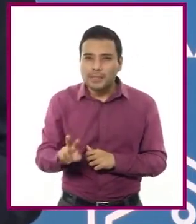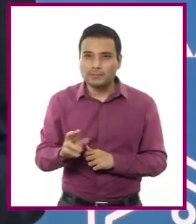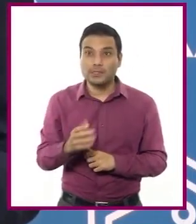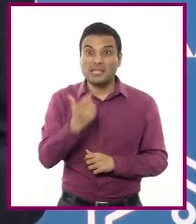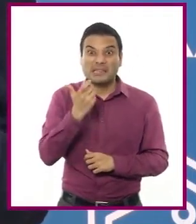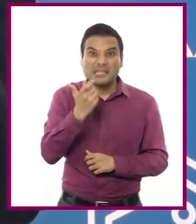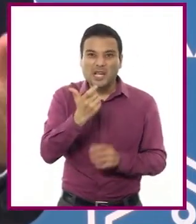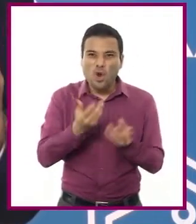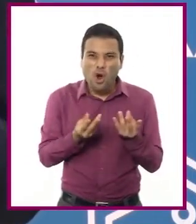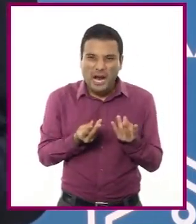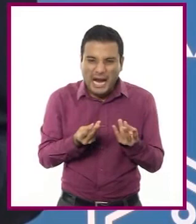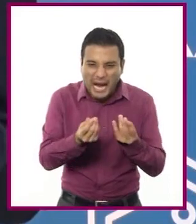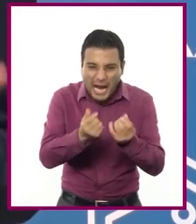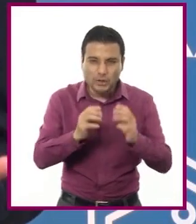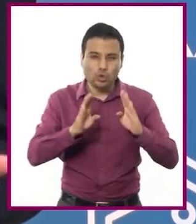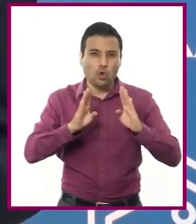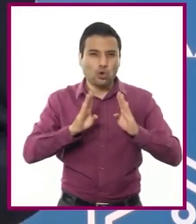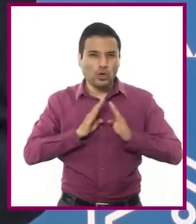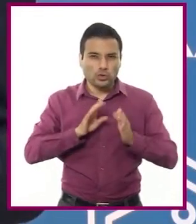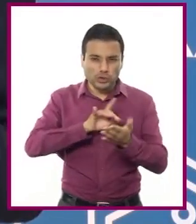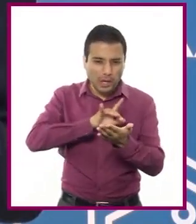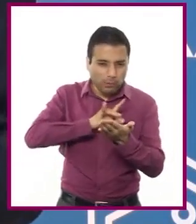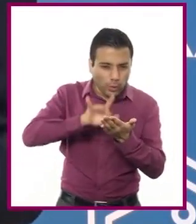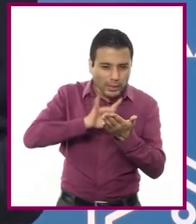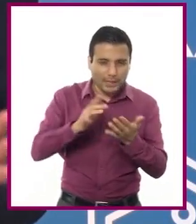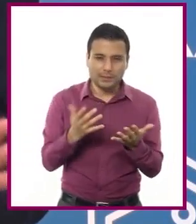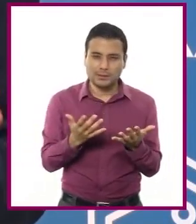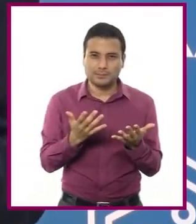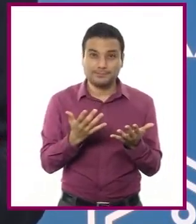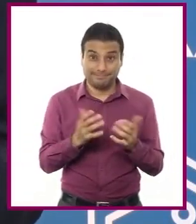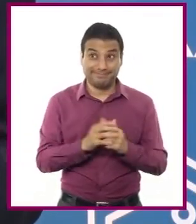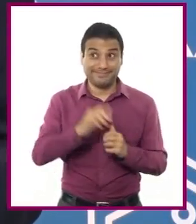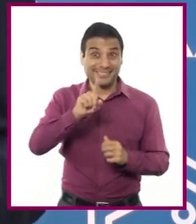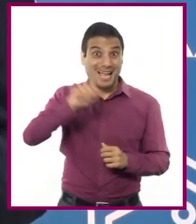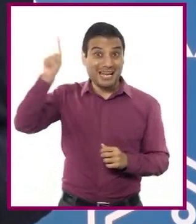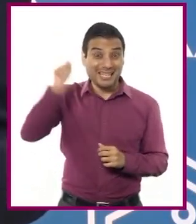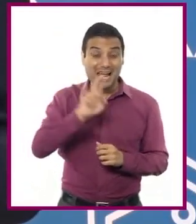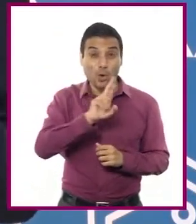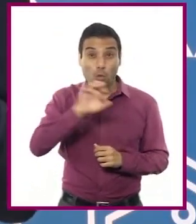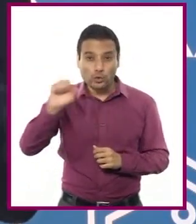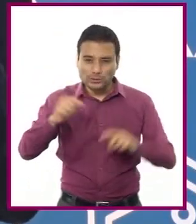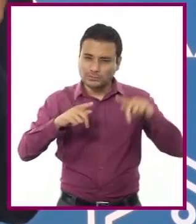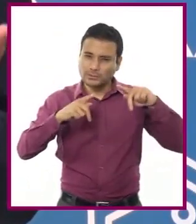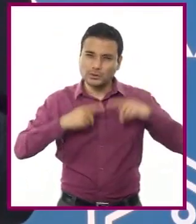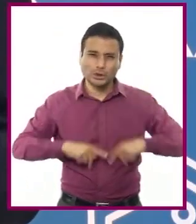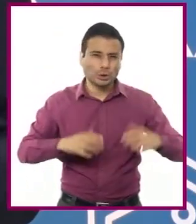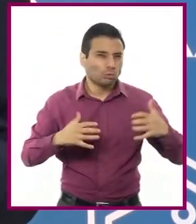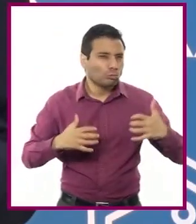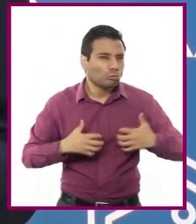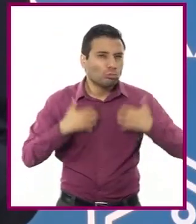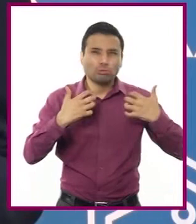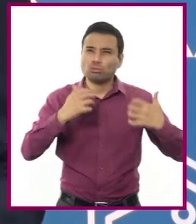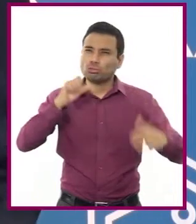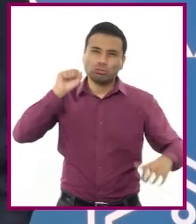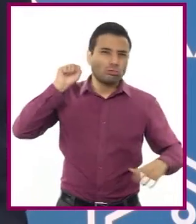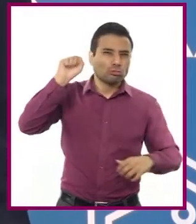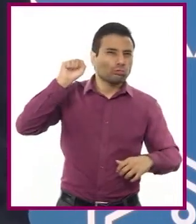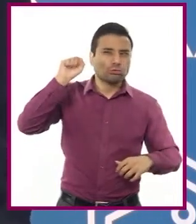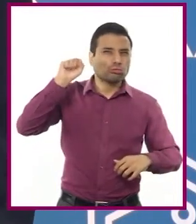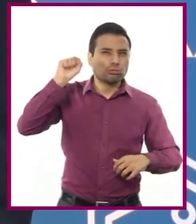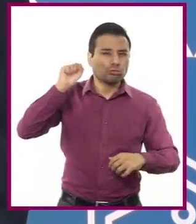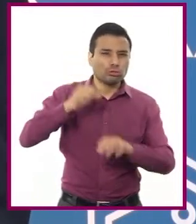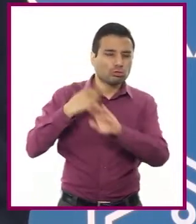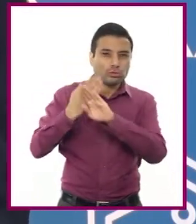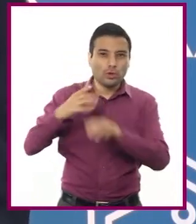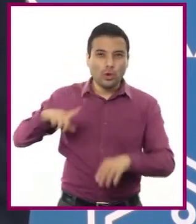gasto económico, militar y humano generó protestas en la Unión Soviética que llevó al progresivo retiro de tropas